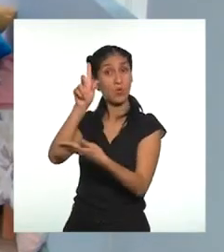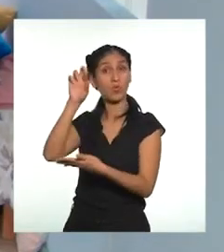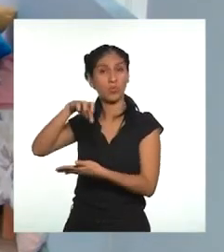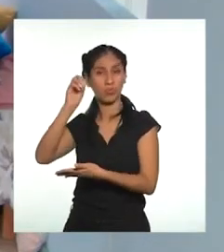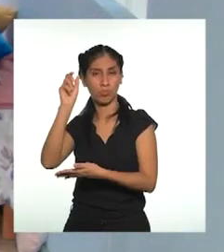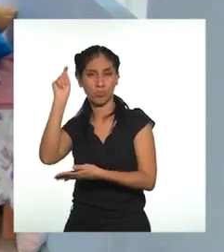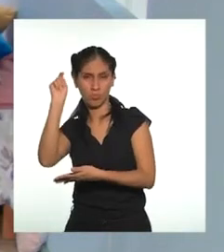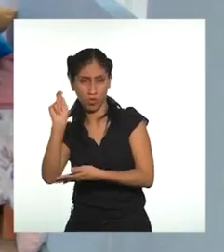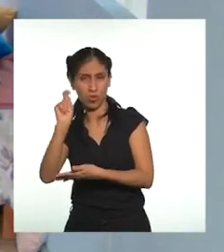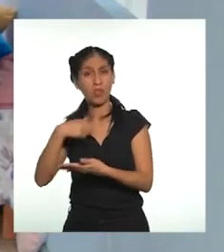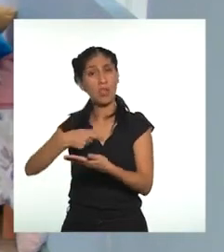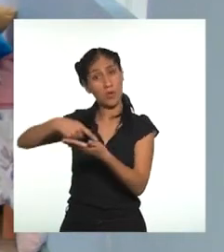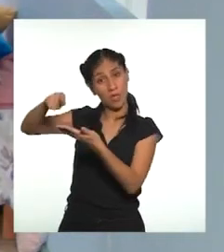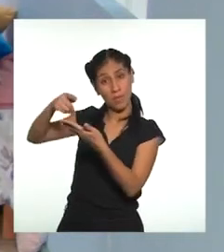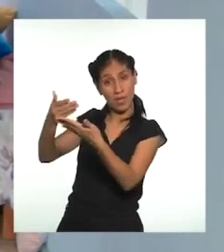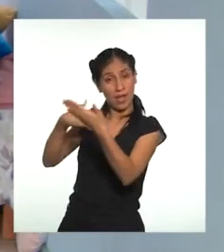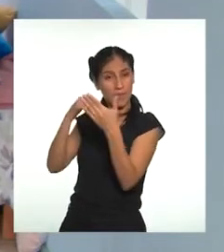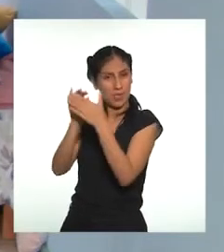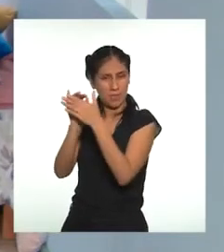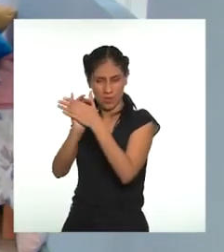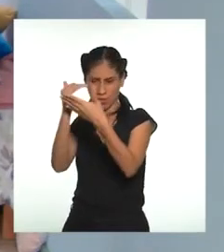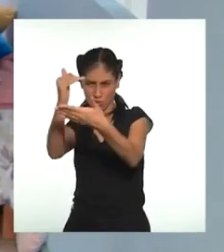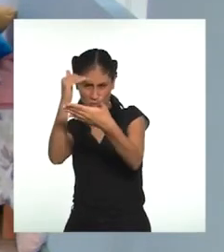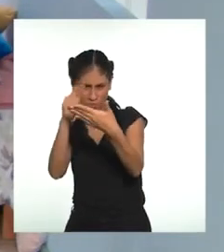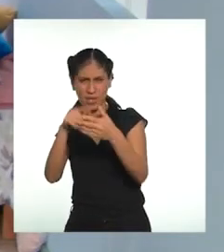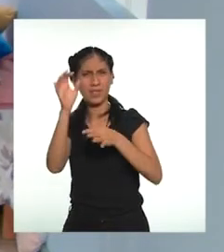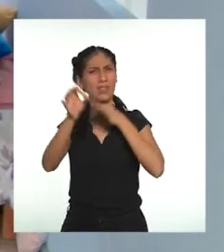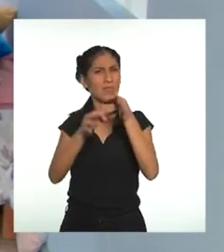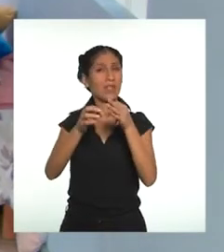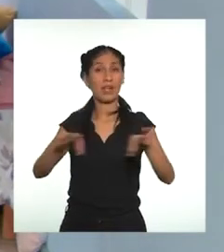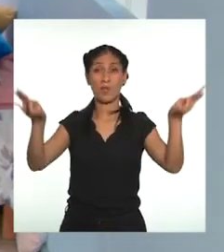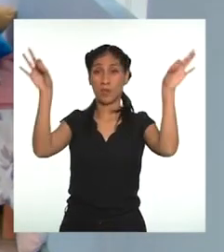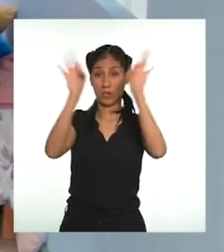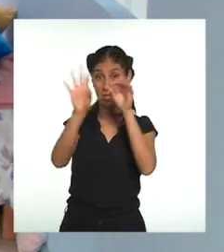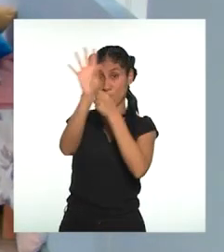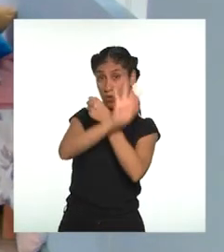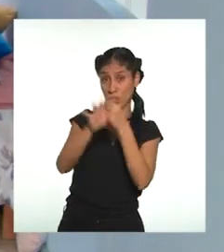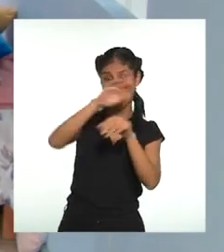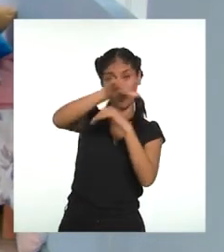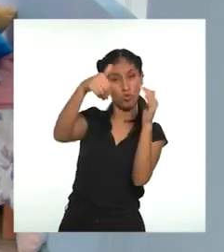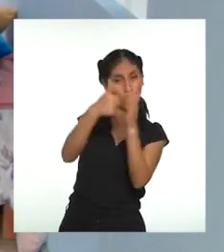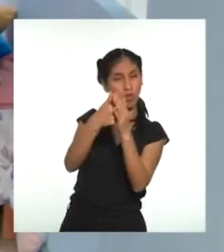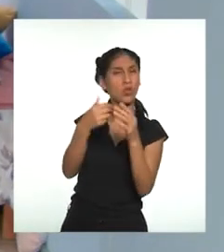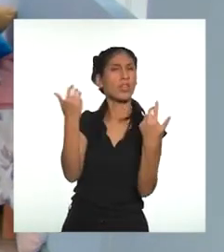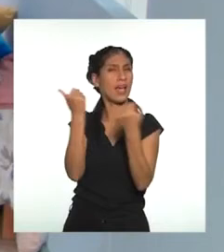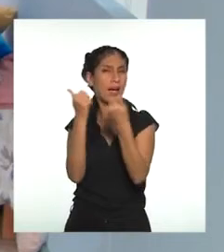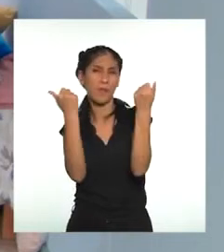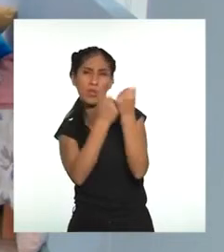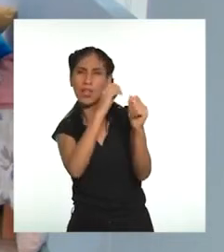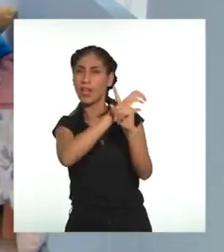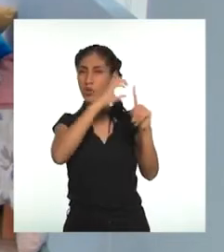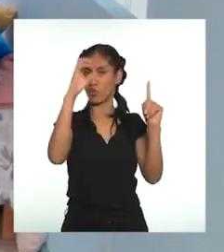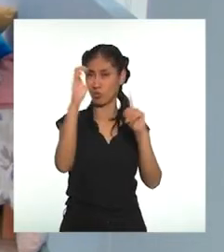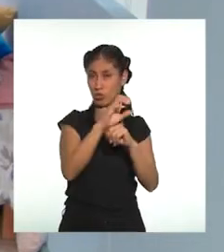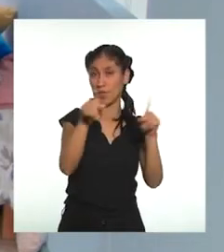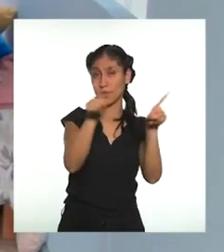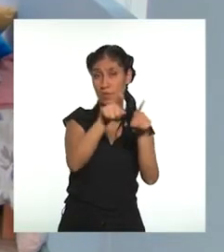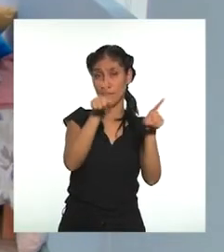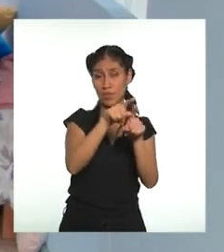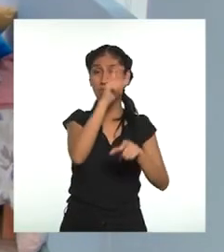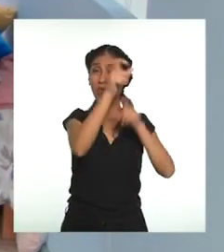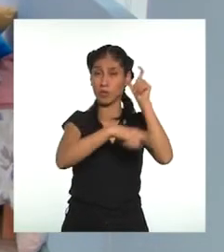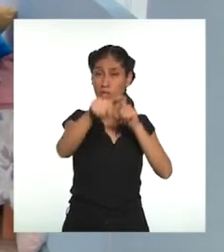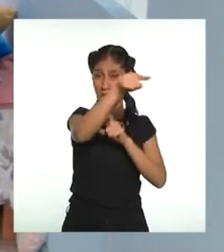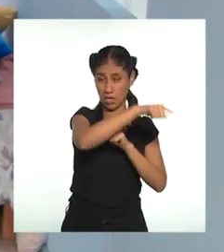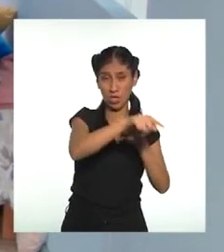la importancia de visibilizar los aportes de los pueblos originarios. Han contribuido a la cultura, han sobrevivido porque